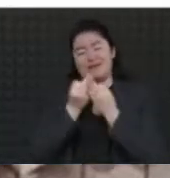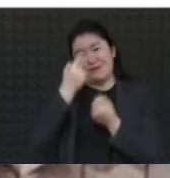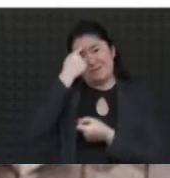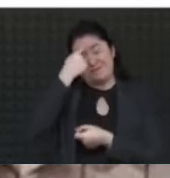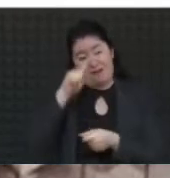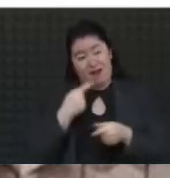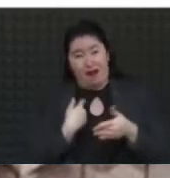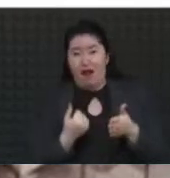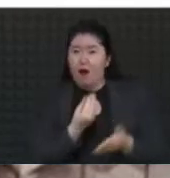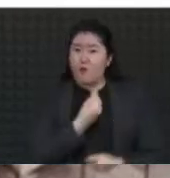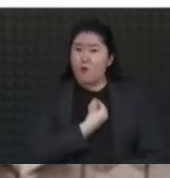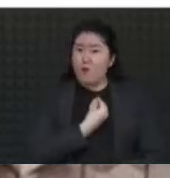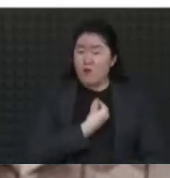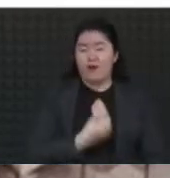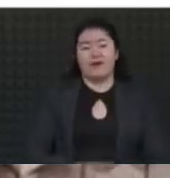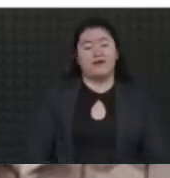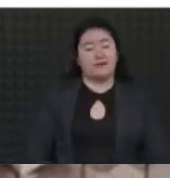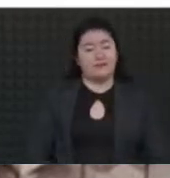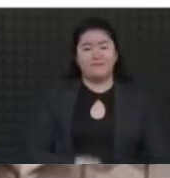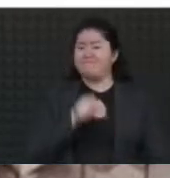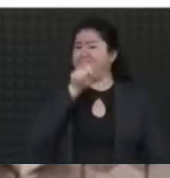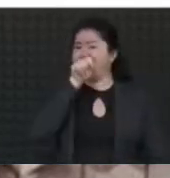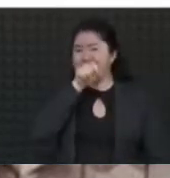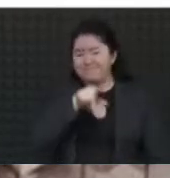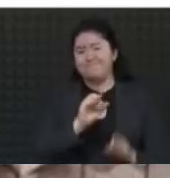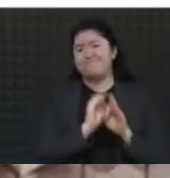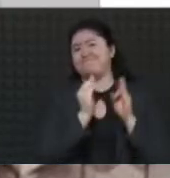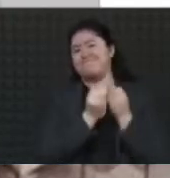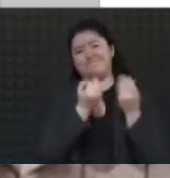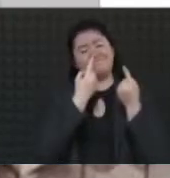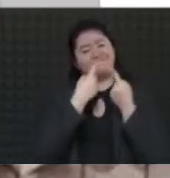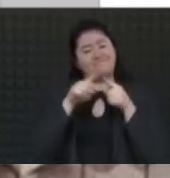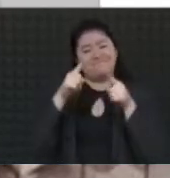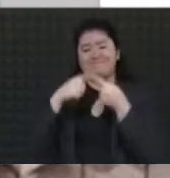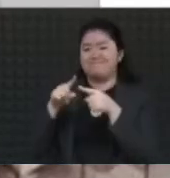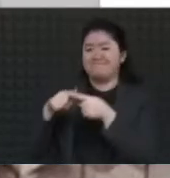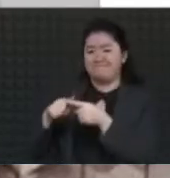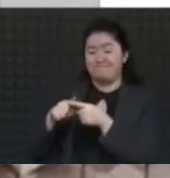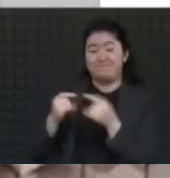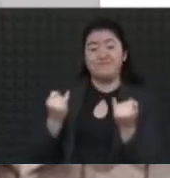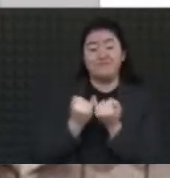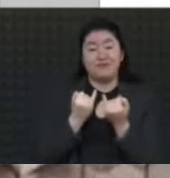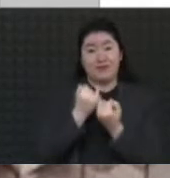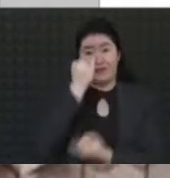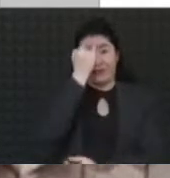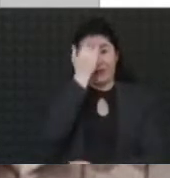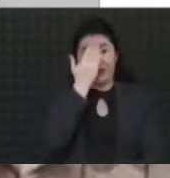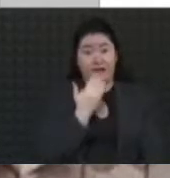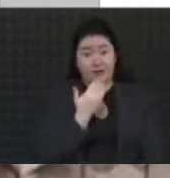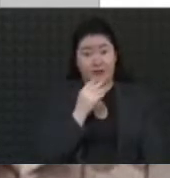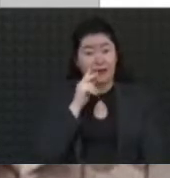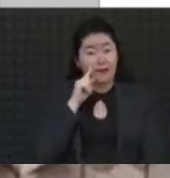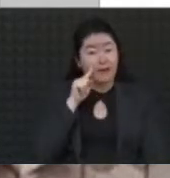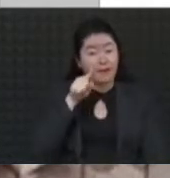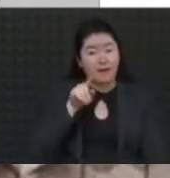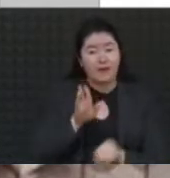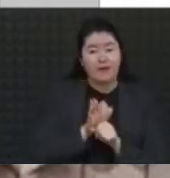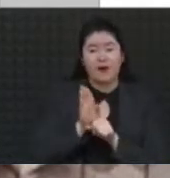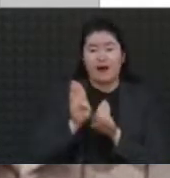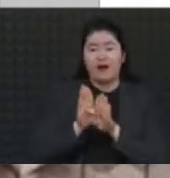Adelante. Lo mismo, igual la imagen de cómo se apoya y aquí un